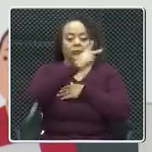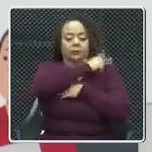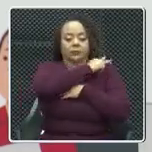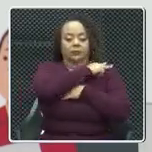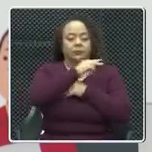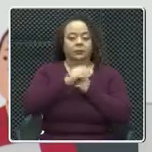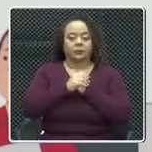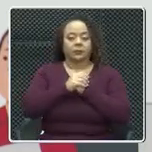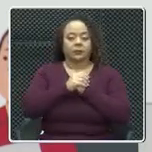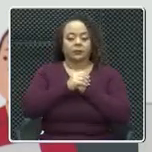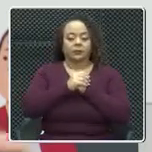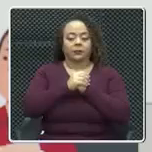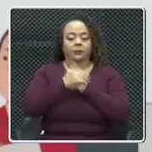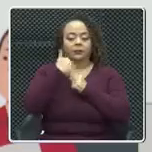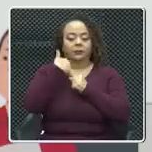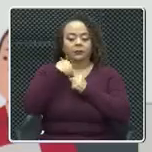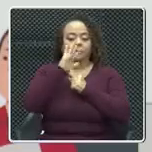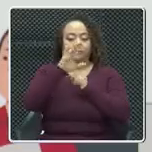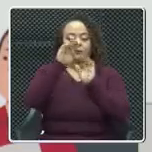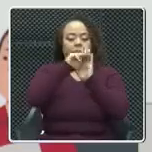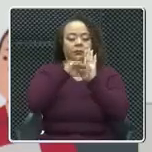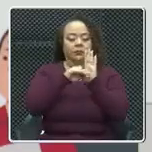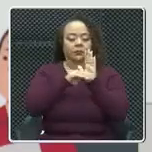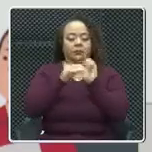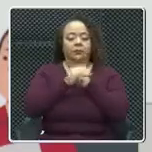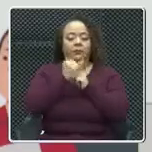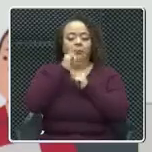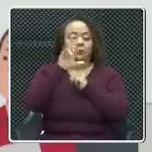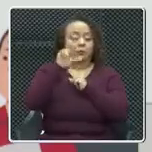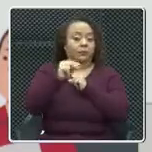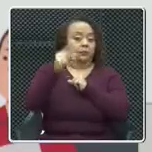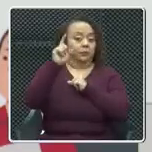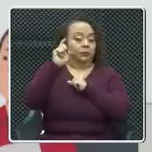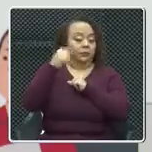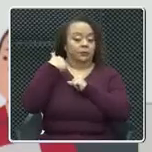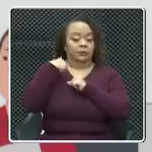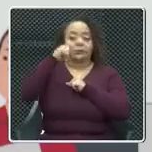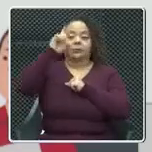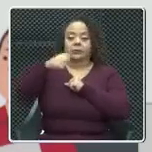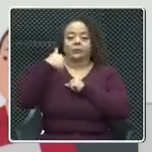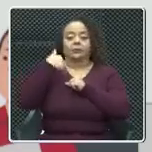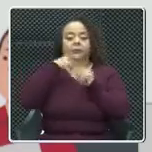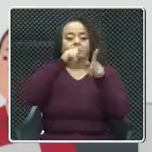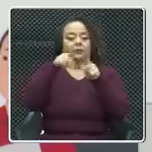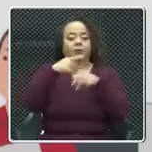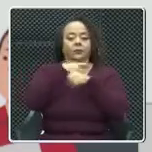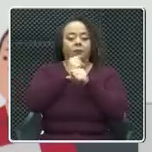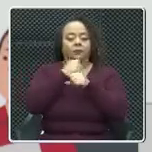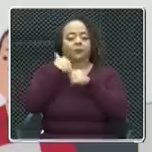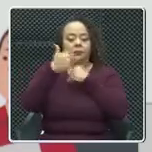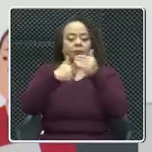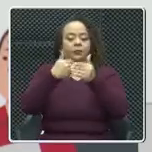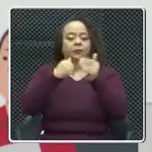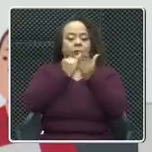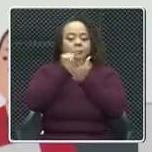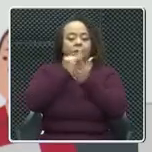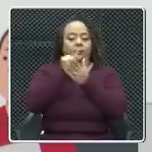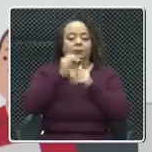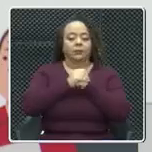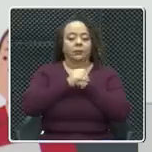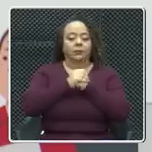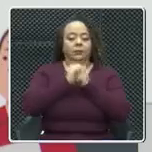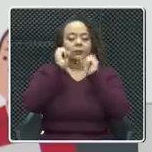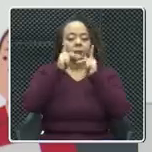patrono tener sus protocolos. Si no los tiene, pues tiene que tener personas que realicen el proceso de investigación.